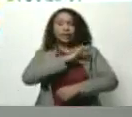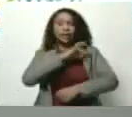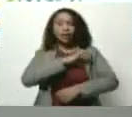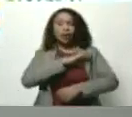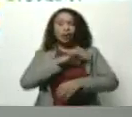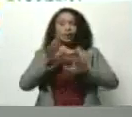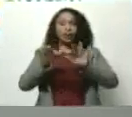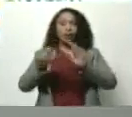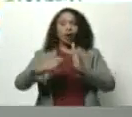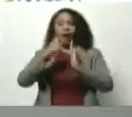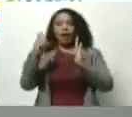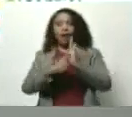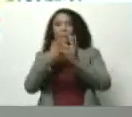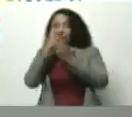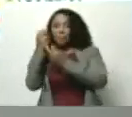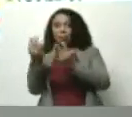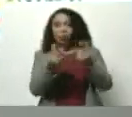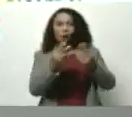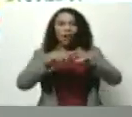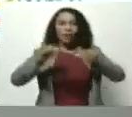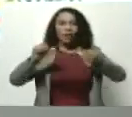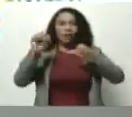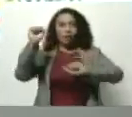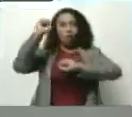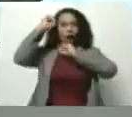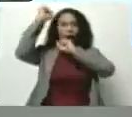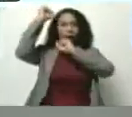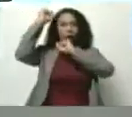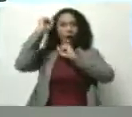bienvenido a la tierra de los héroes